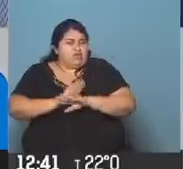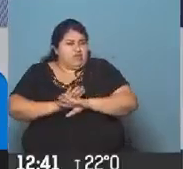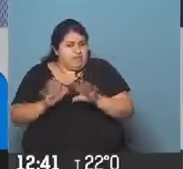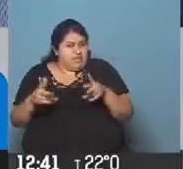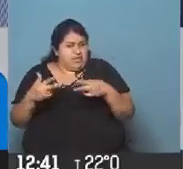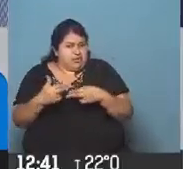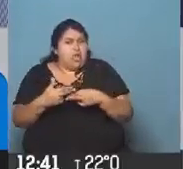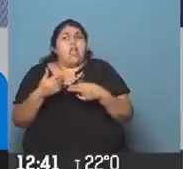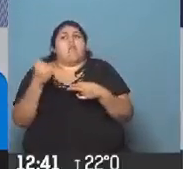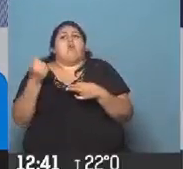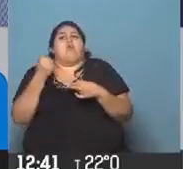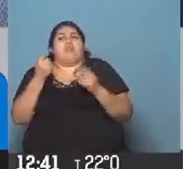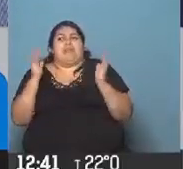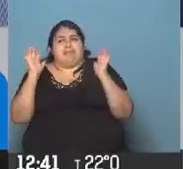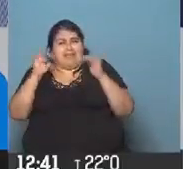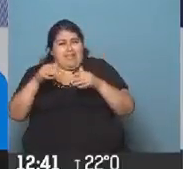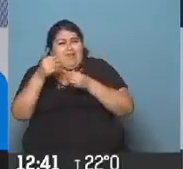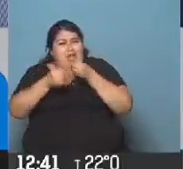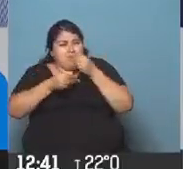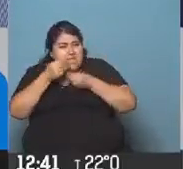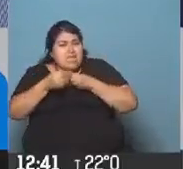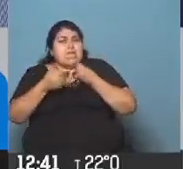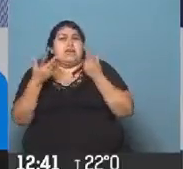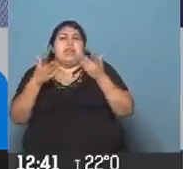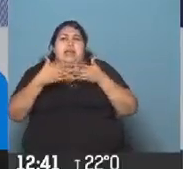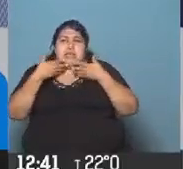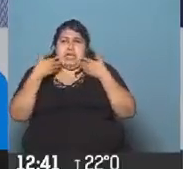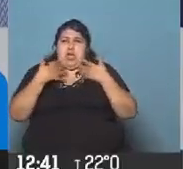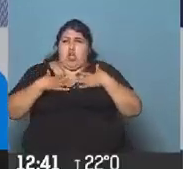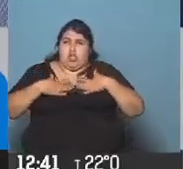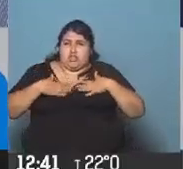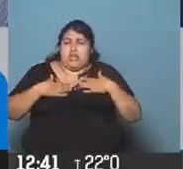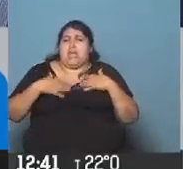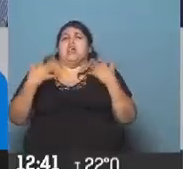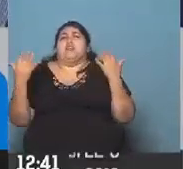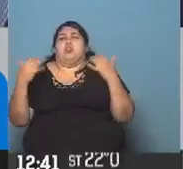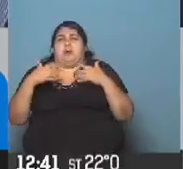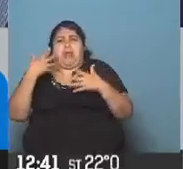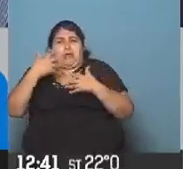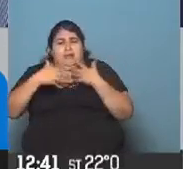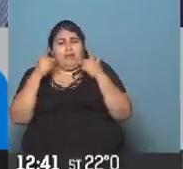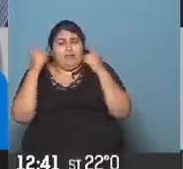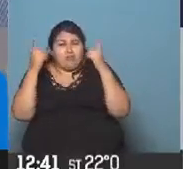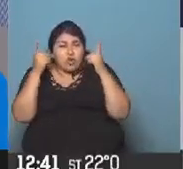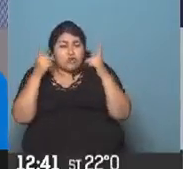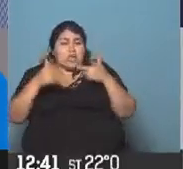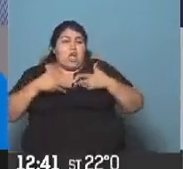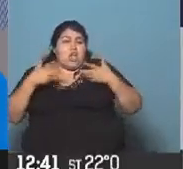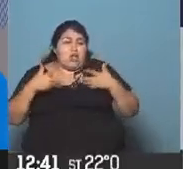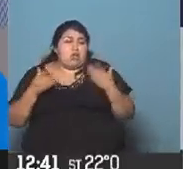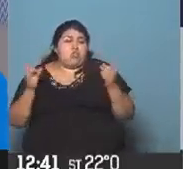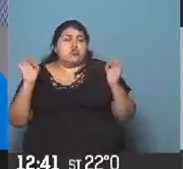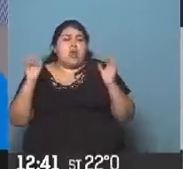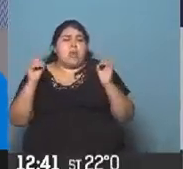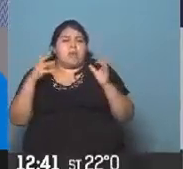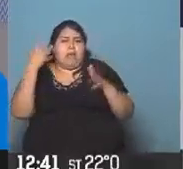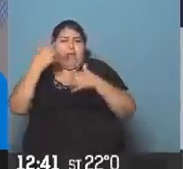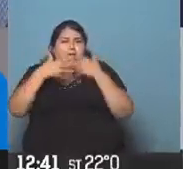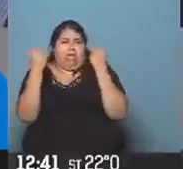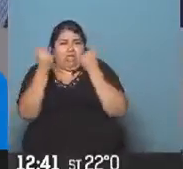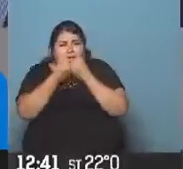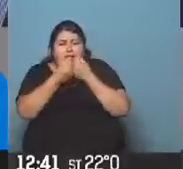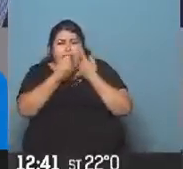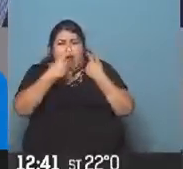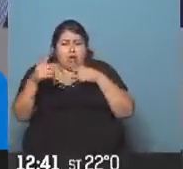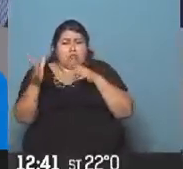atraiga a la familia que otra vez atraiga al espectáculo de toda la familia para que podamos disfrutarlo entre todos y que no sea el bochorno que suele